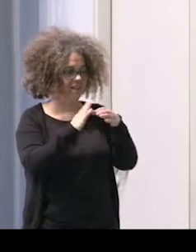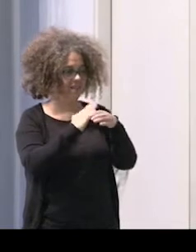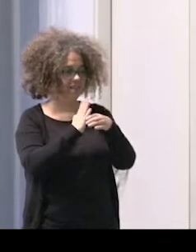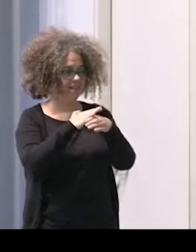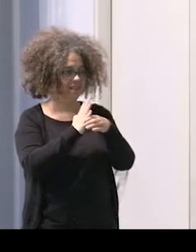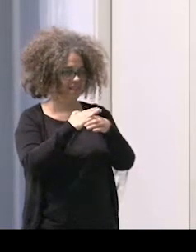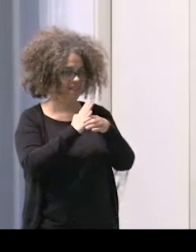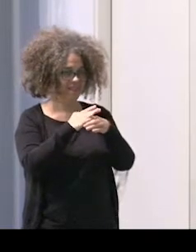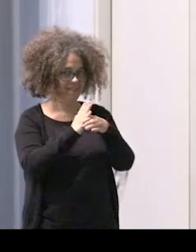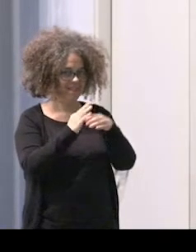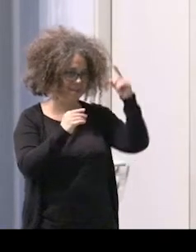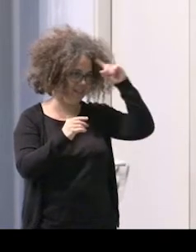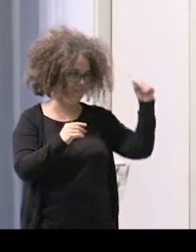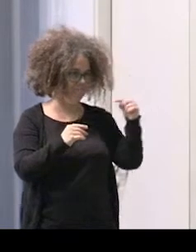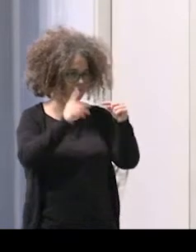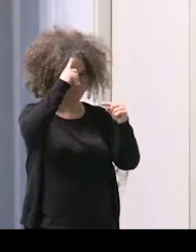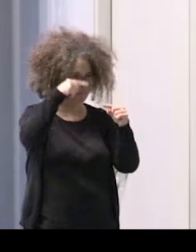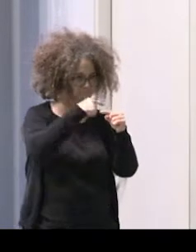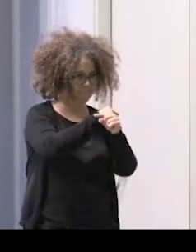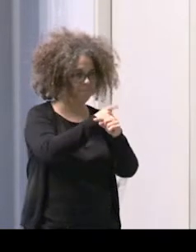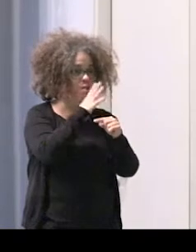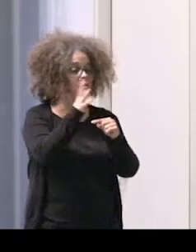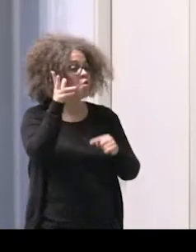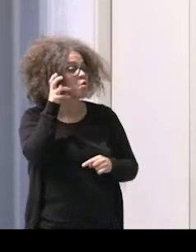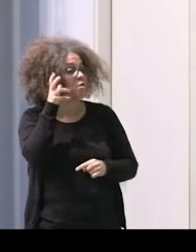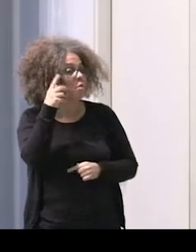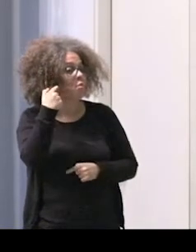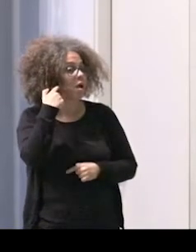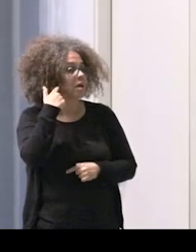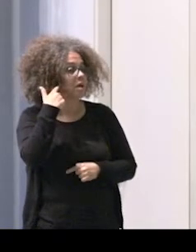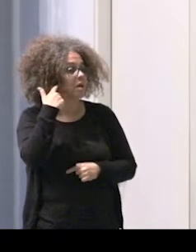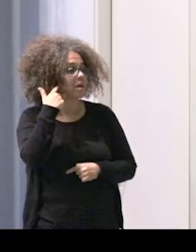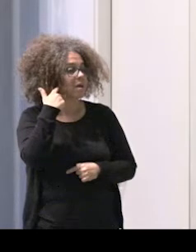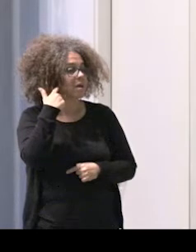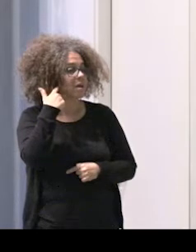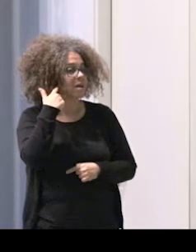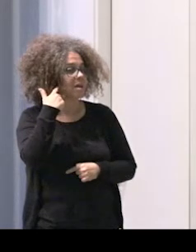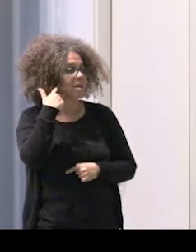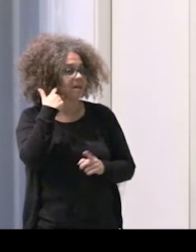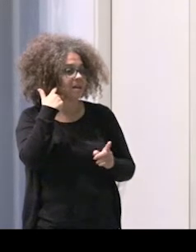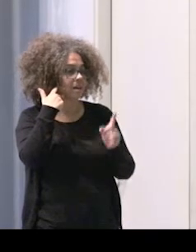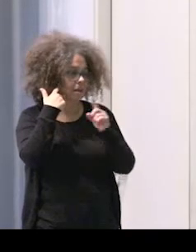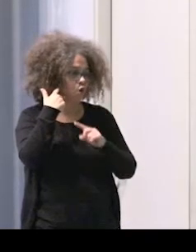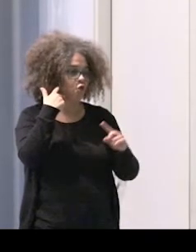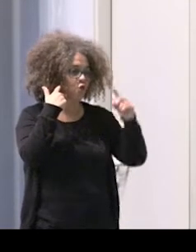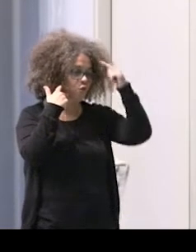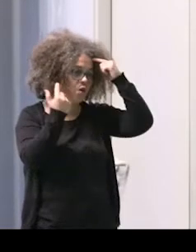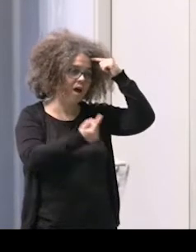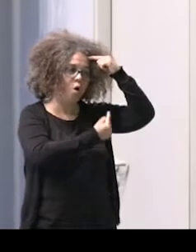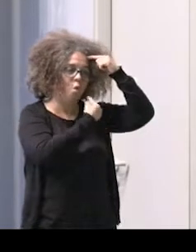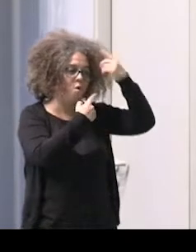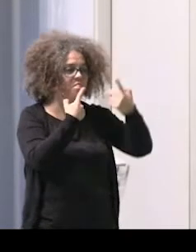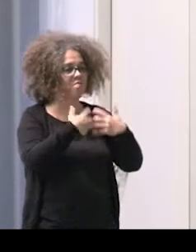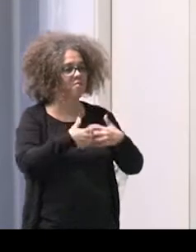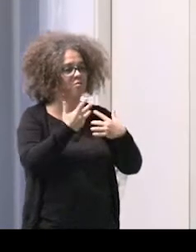del oído contrario. Es decir, el sonido que recibo por un oído está controlando el funcionamiento del oído contrario y al revés,